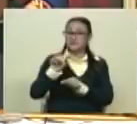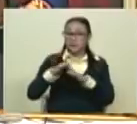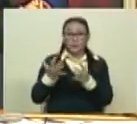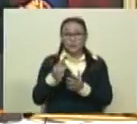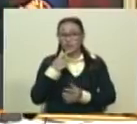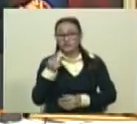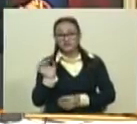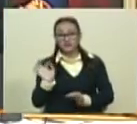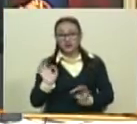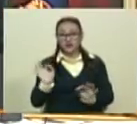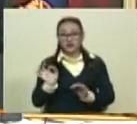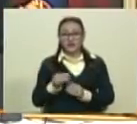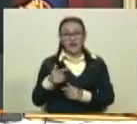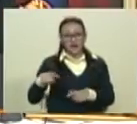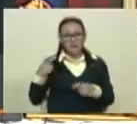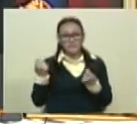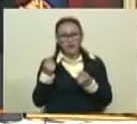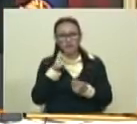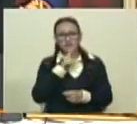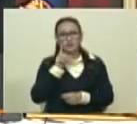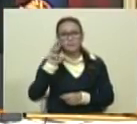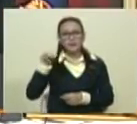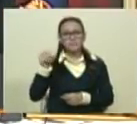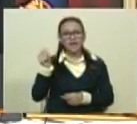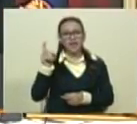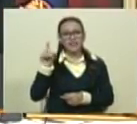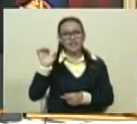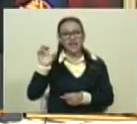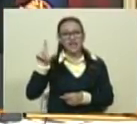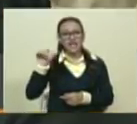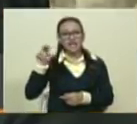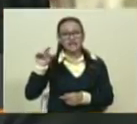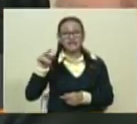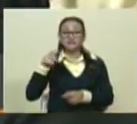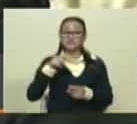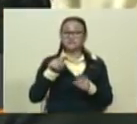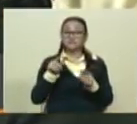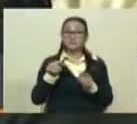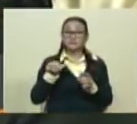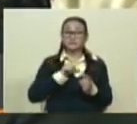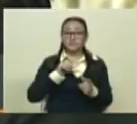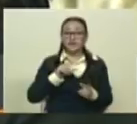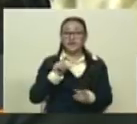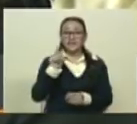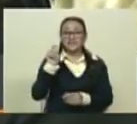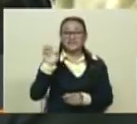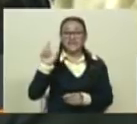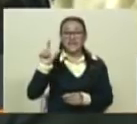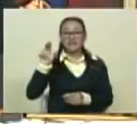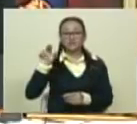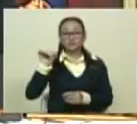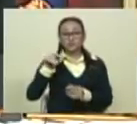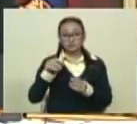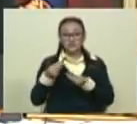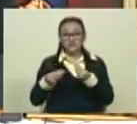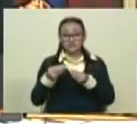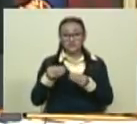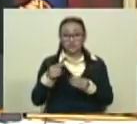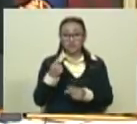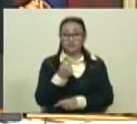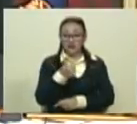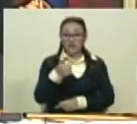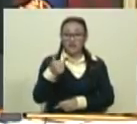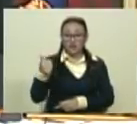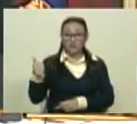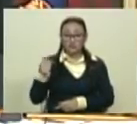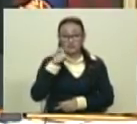hay una periodista, Madeleine García, de Telesur, que hizo el reportaje prácticamente de cada uno de estos